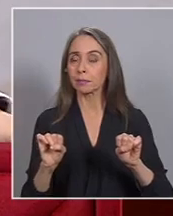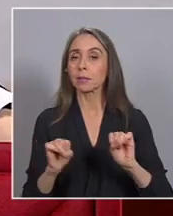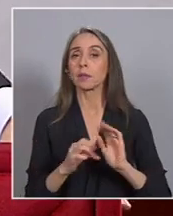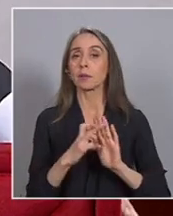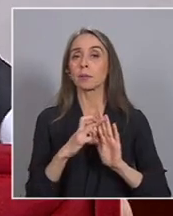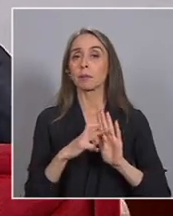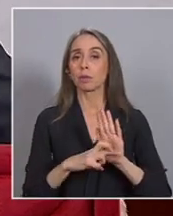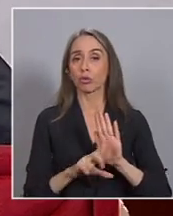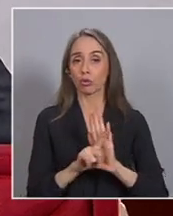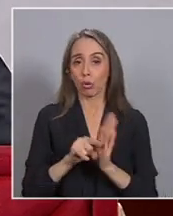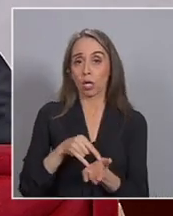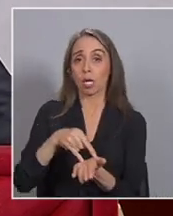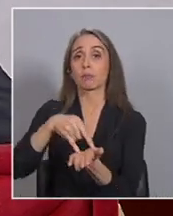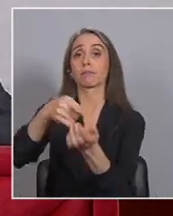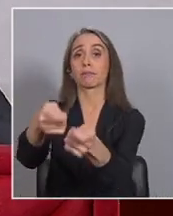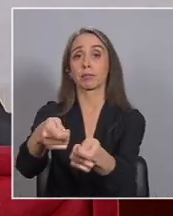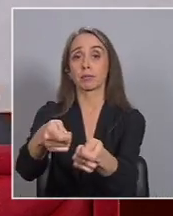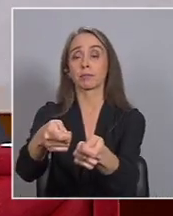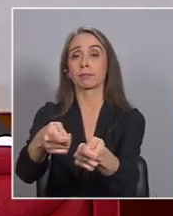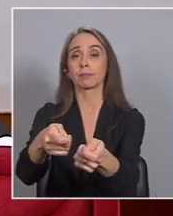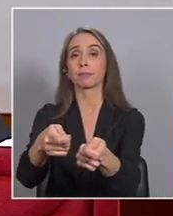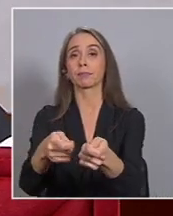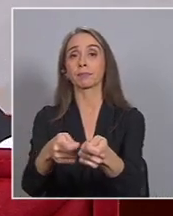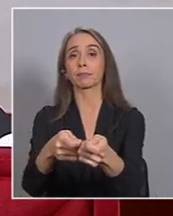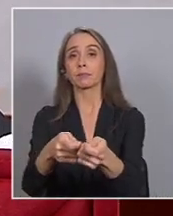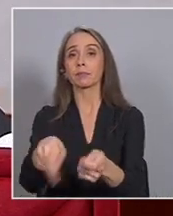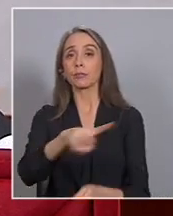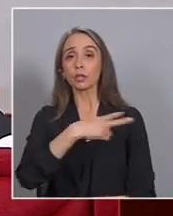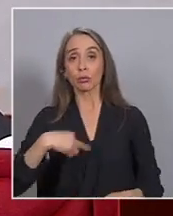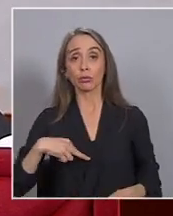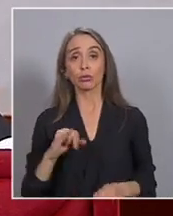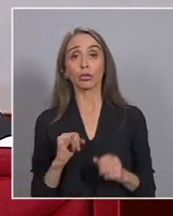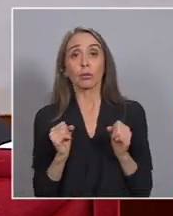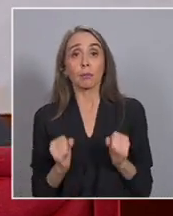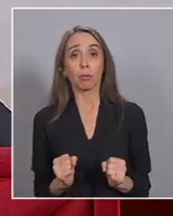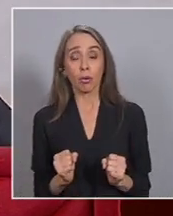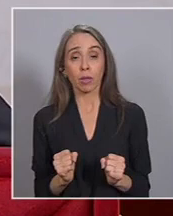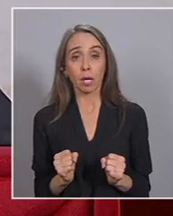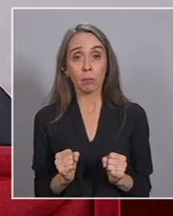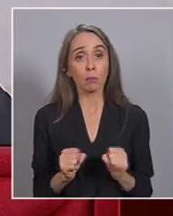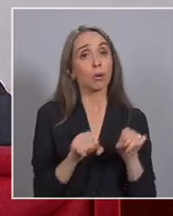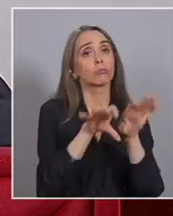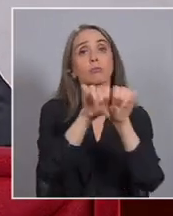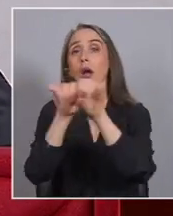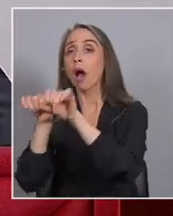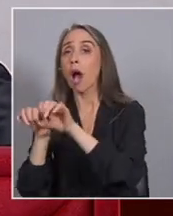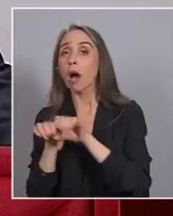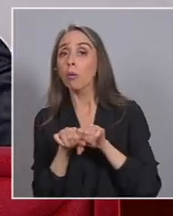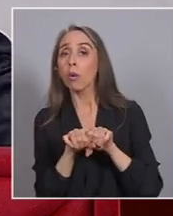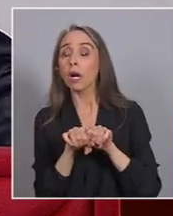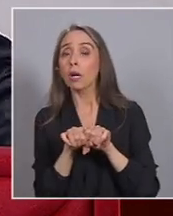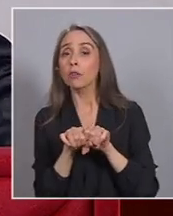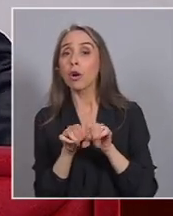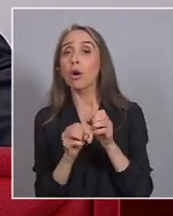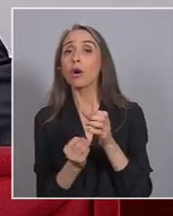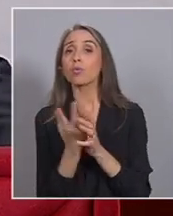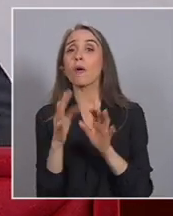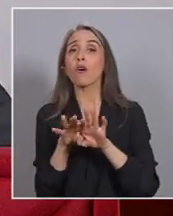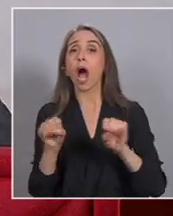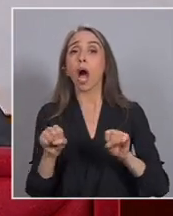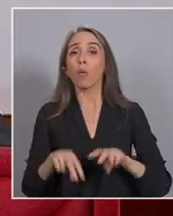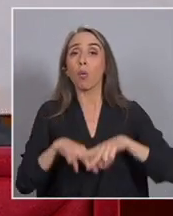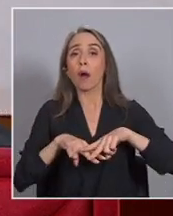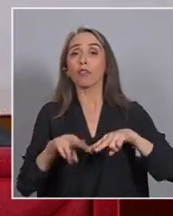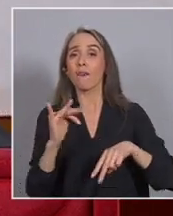ingresar un proyecto en la medida en que seamos capaces de ponernos de acuerdo respecto a un nuevo pacto fiscal.